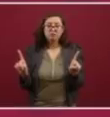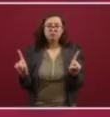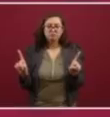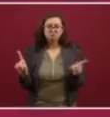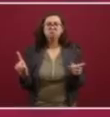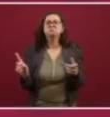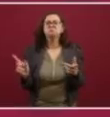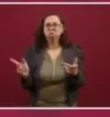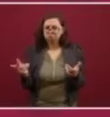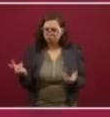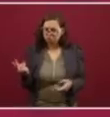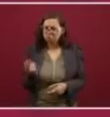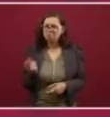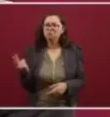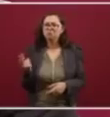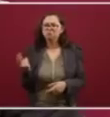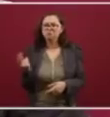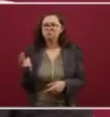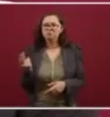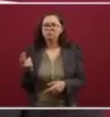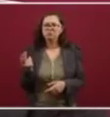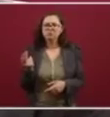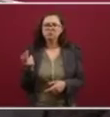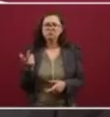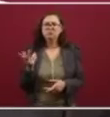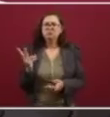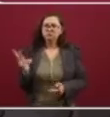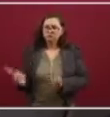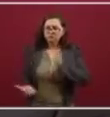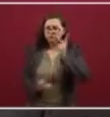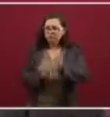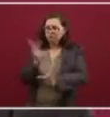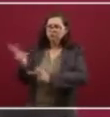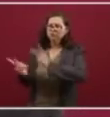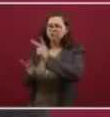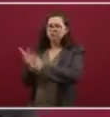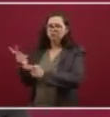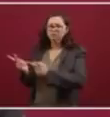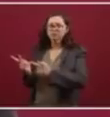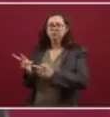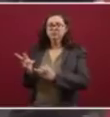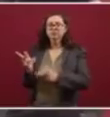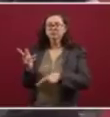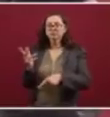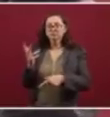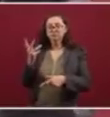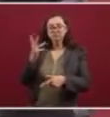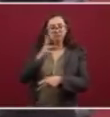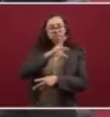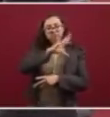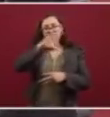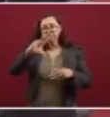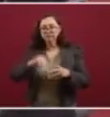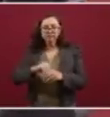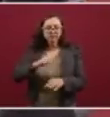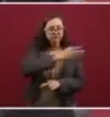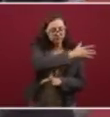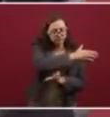había que llevar a cabo una consulta para revisar todo el periodo